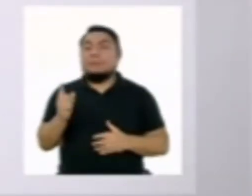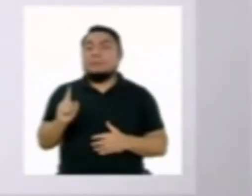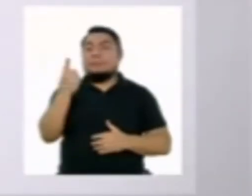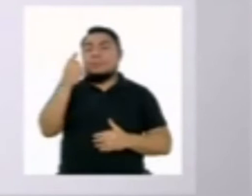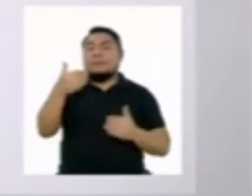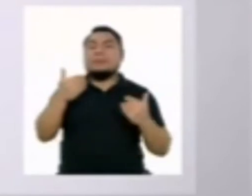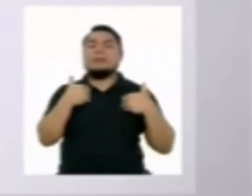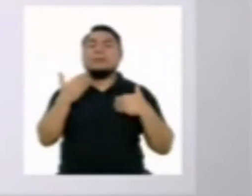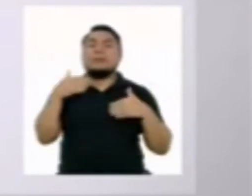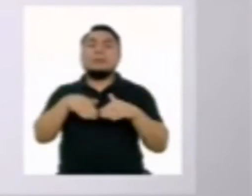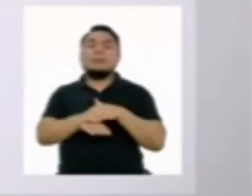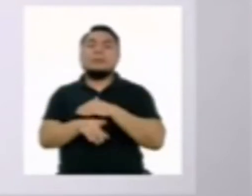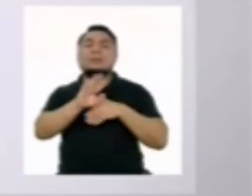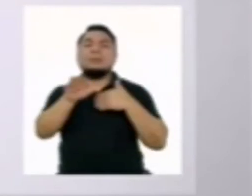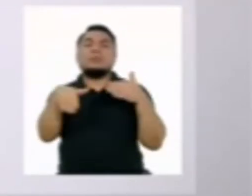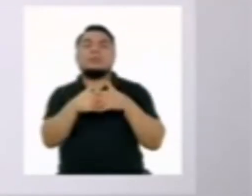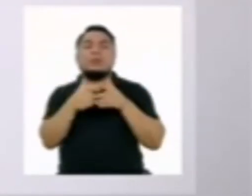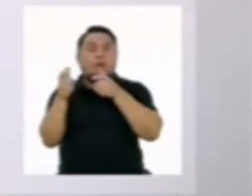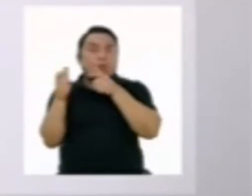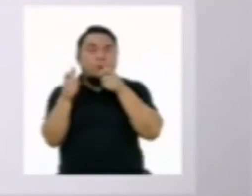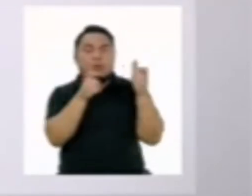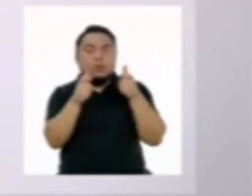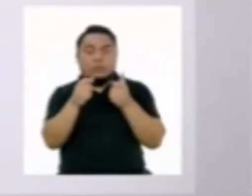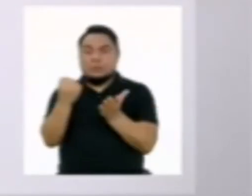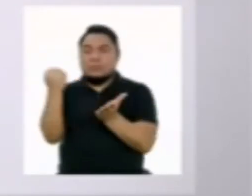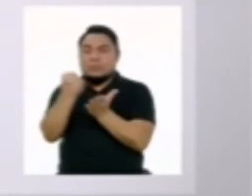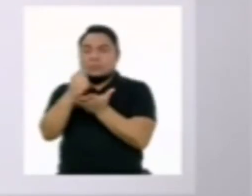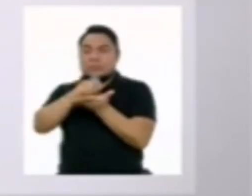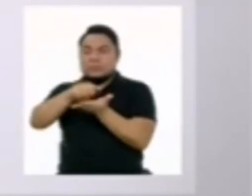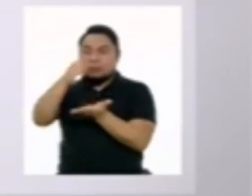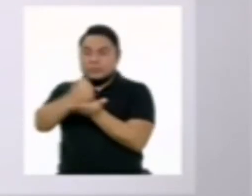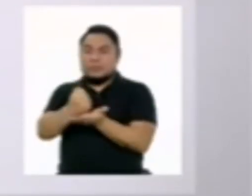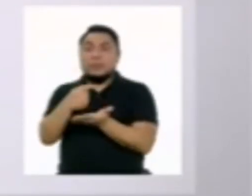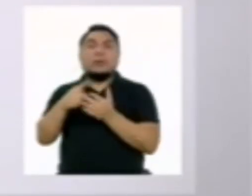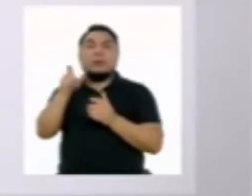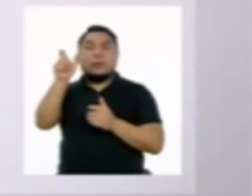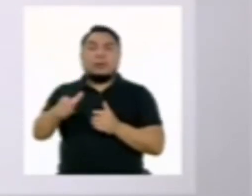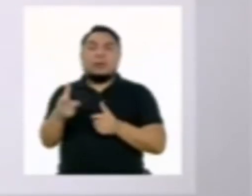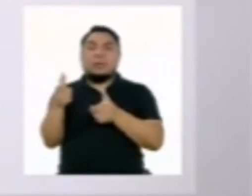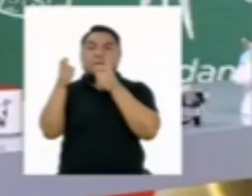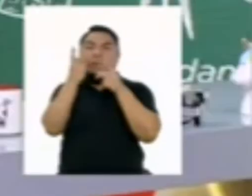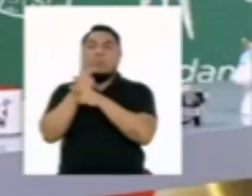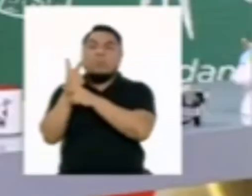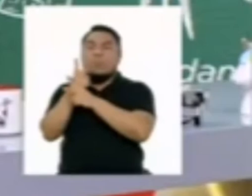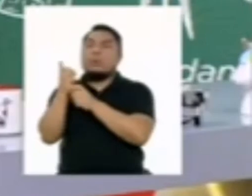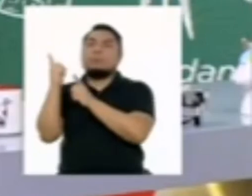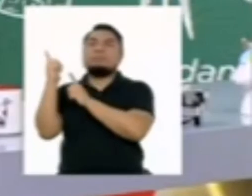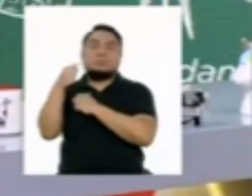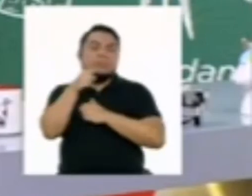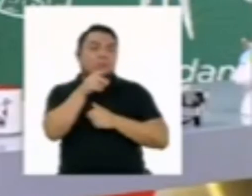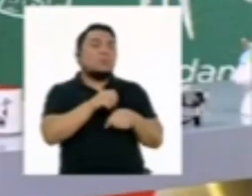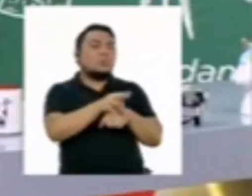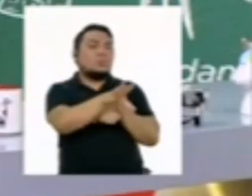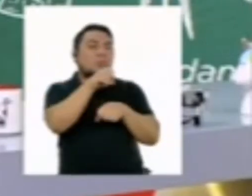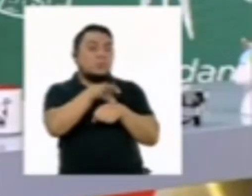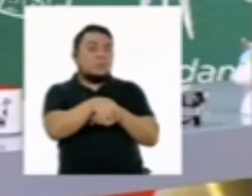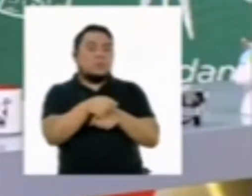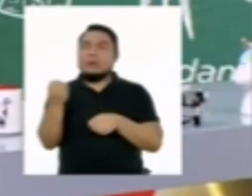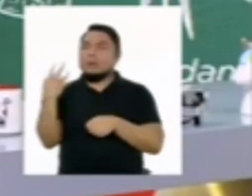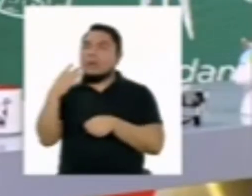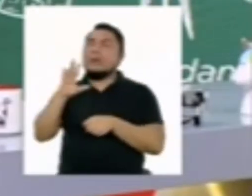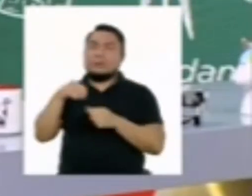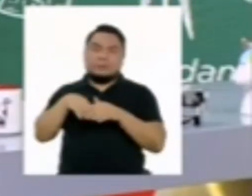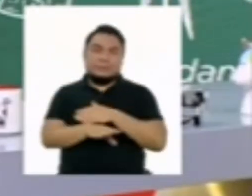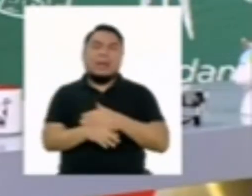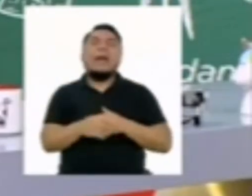Primero tienes que pasar por un puesto de control y escuchar las indicaciones de los y las guardaparques. Ah, ya, claro, eso de